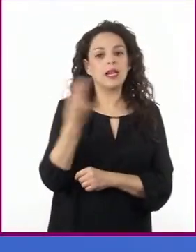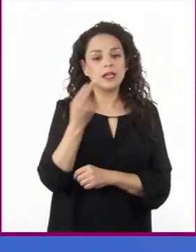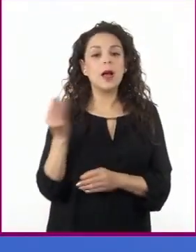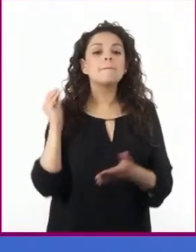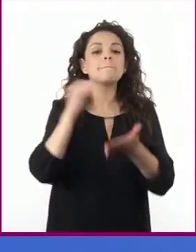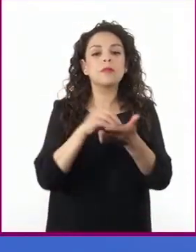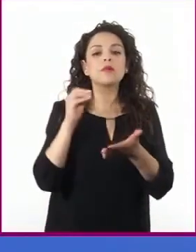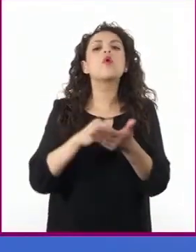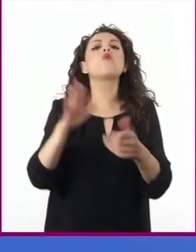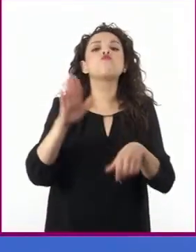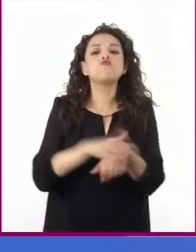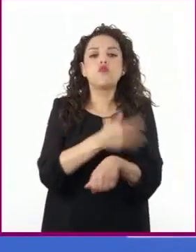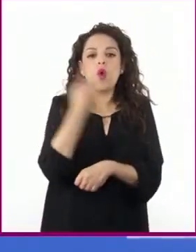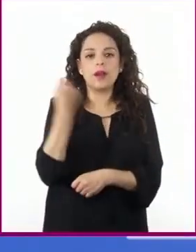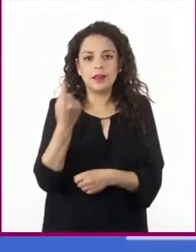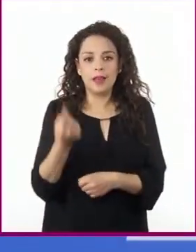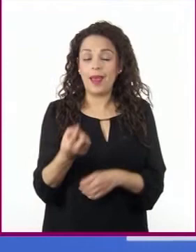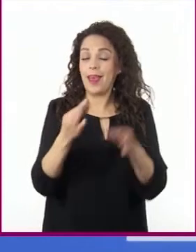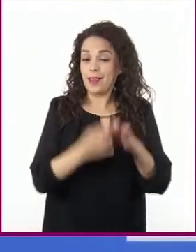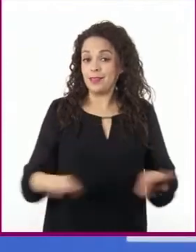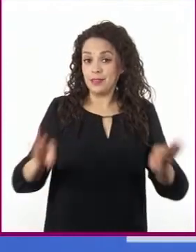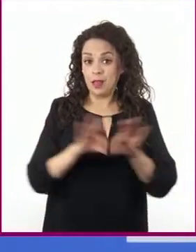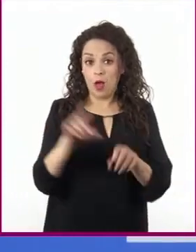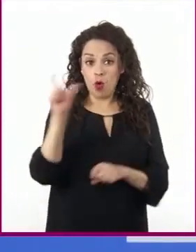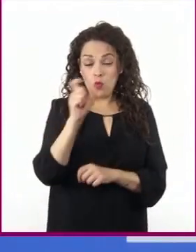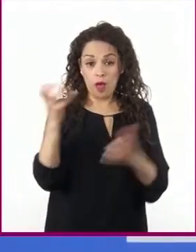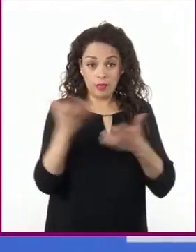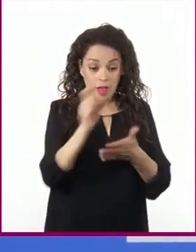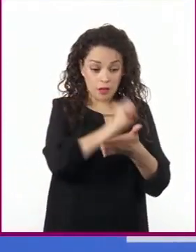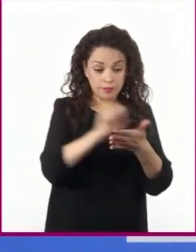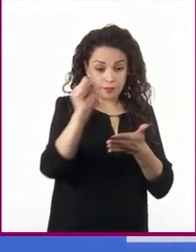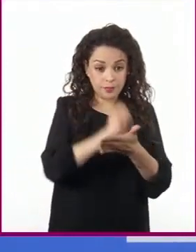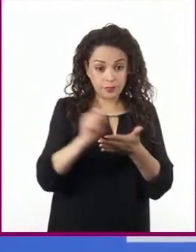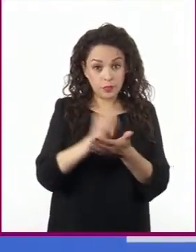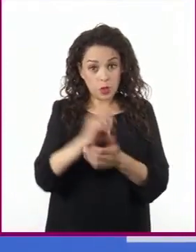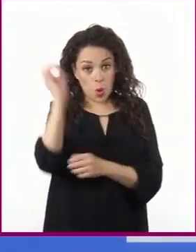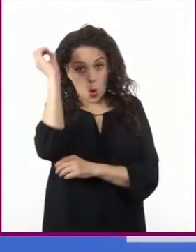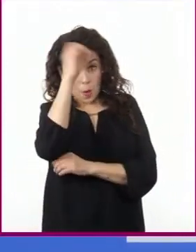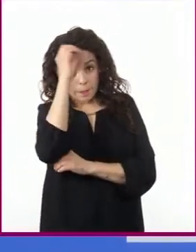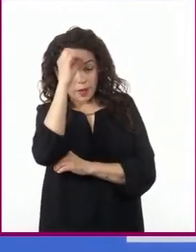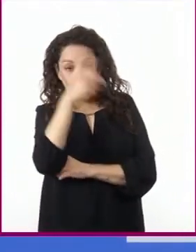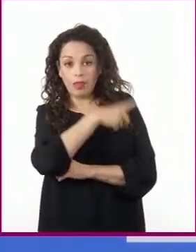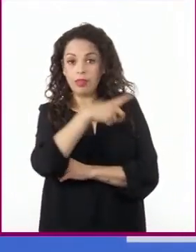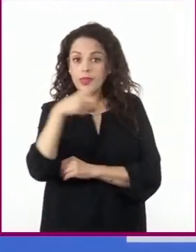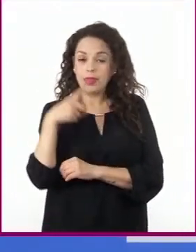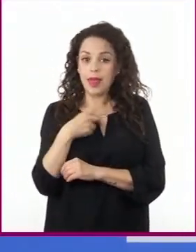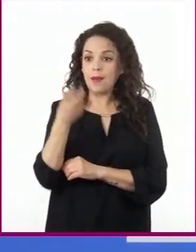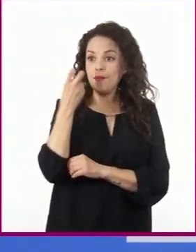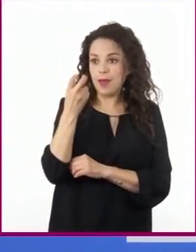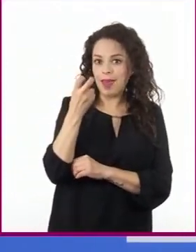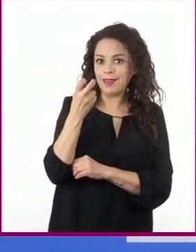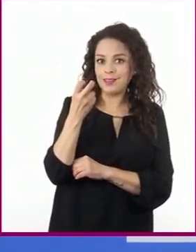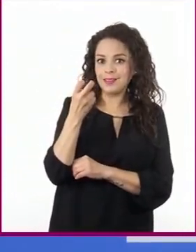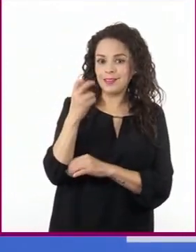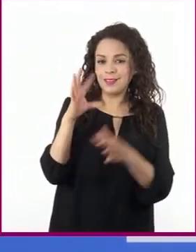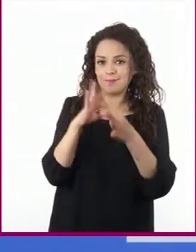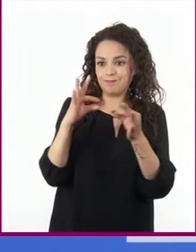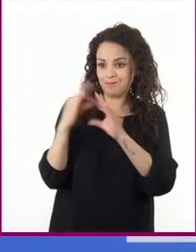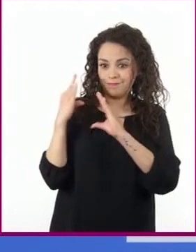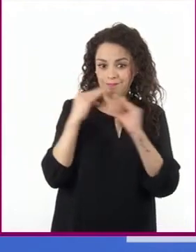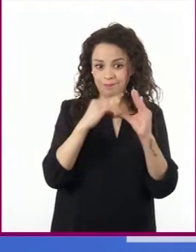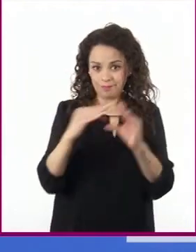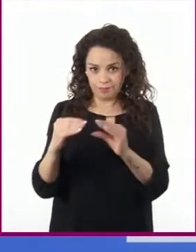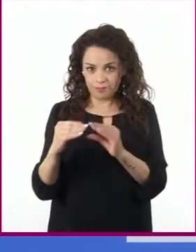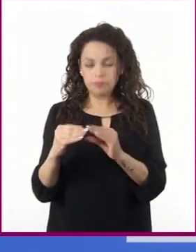Es importante que al redactar o expresar la opinión de un biógrafo, tomemos en cuenta estas indicaciones y elijamos las